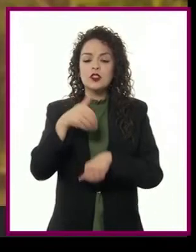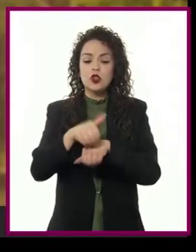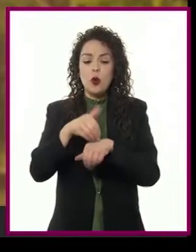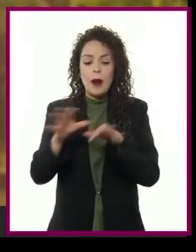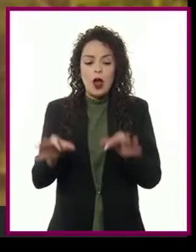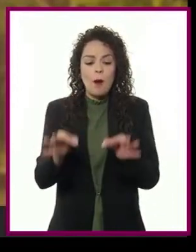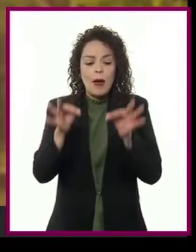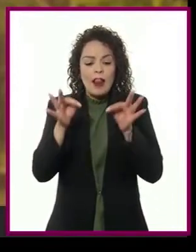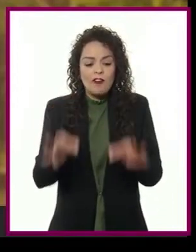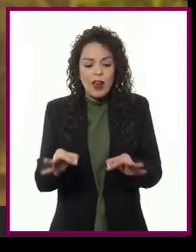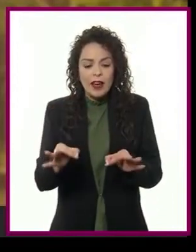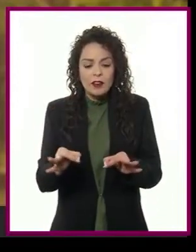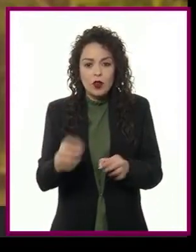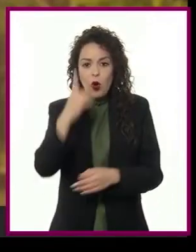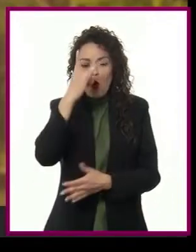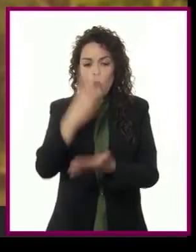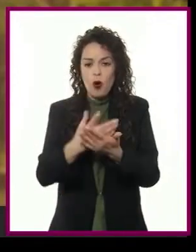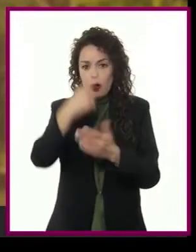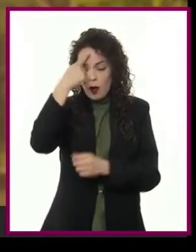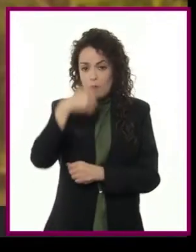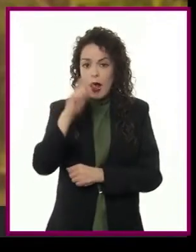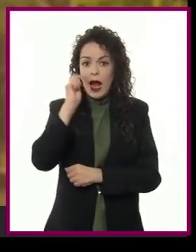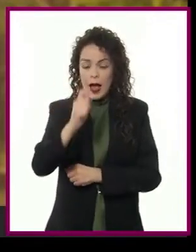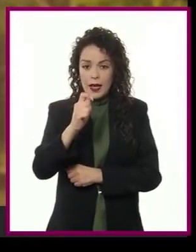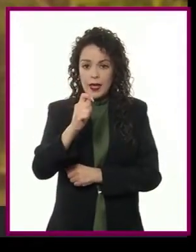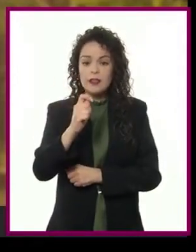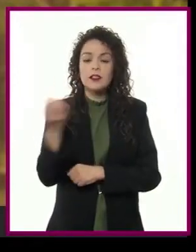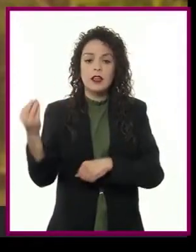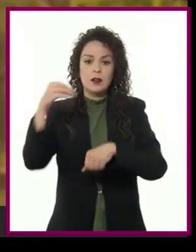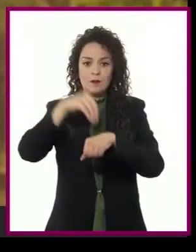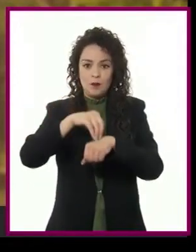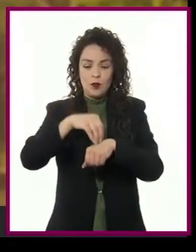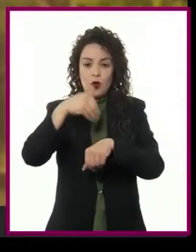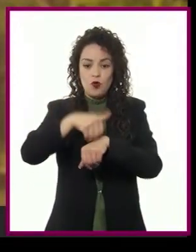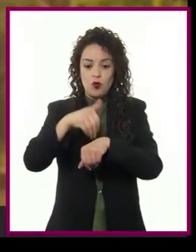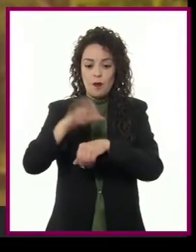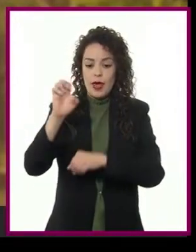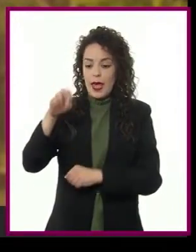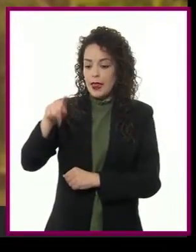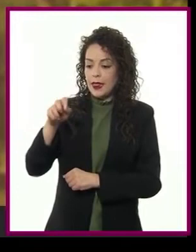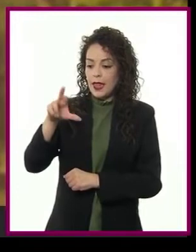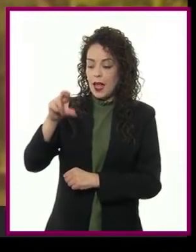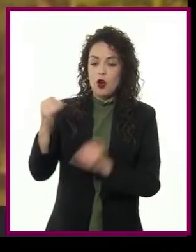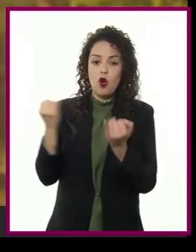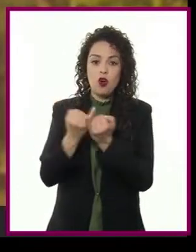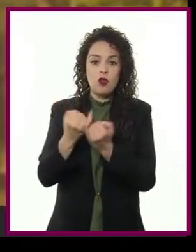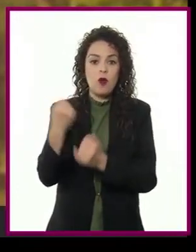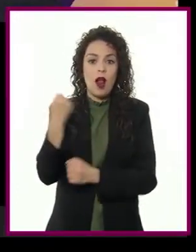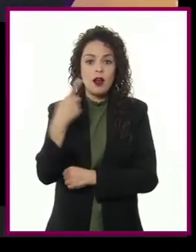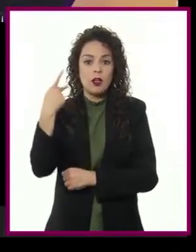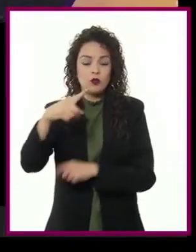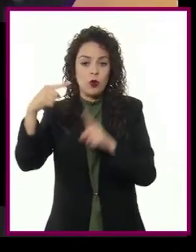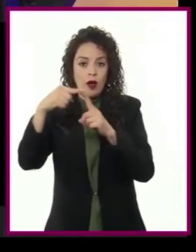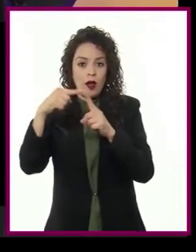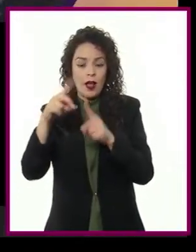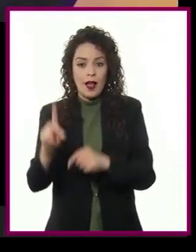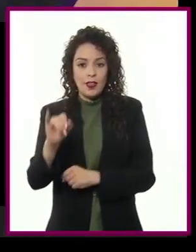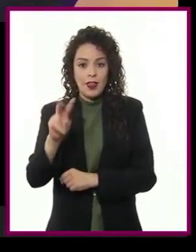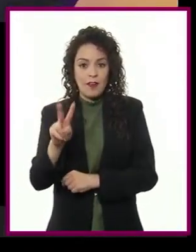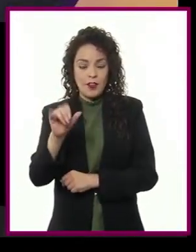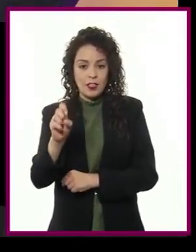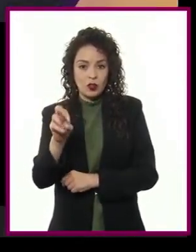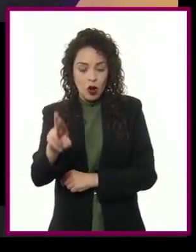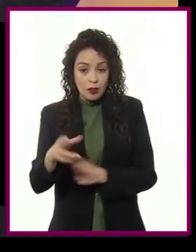perfectos solo para la suma de los números enteros iguales a la suma de sus divisores? ¿Cómo está